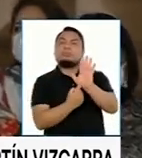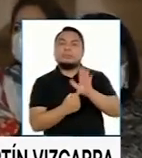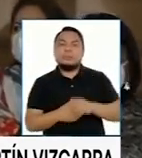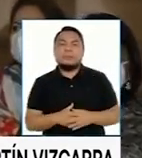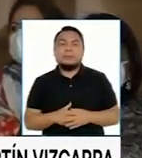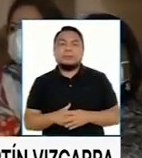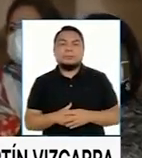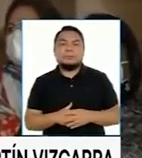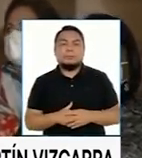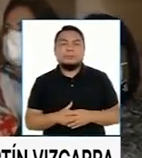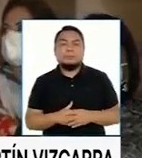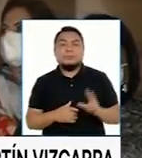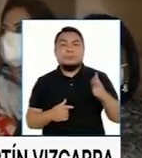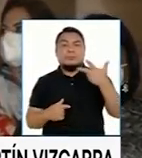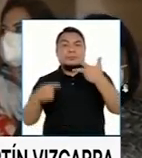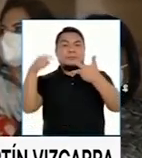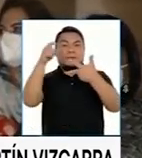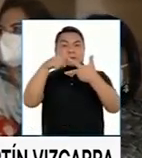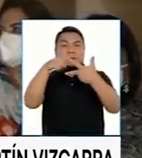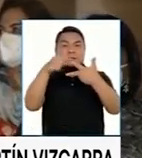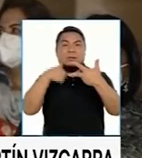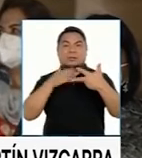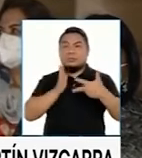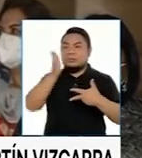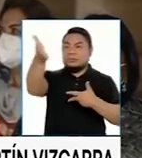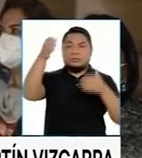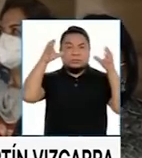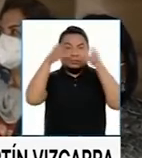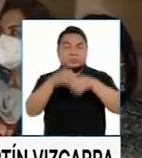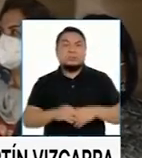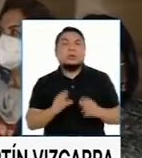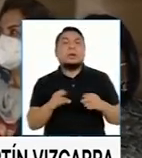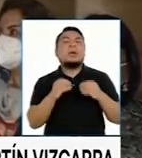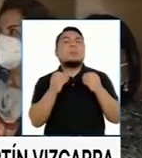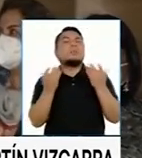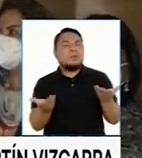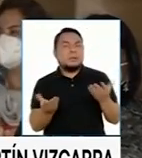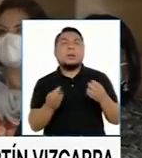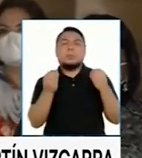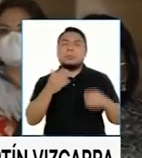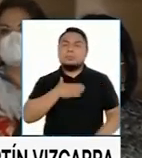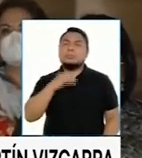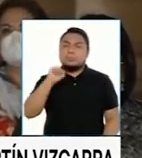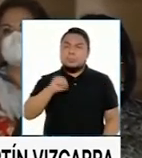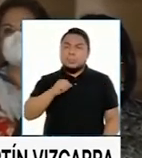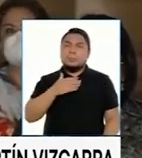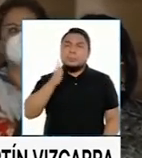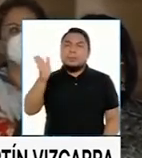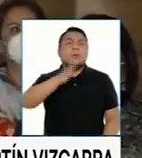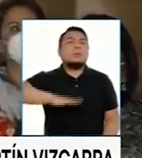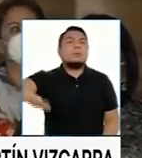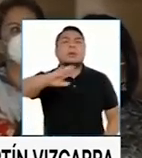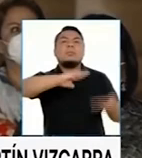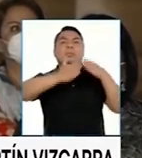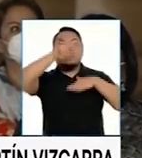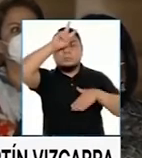admitida por el Pleno del Congreso para iniciar en un periodo que puede durar una semana,